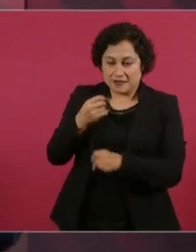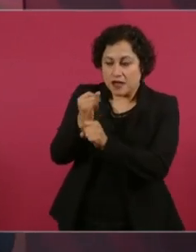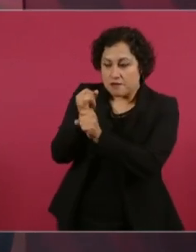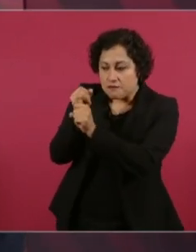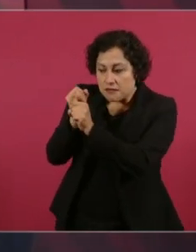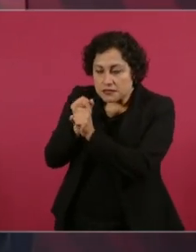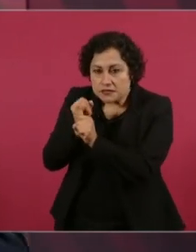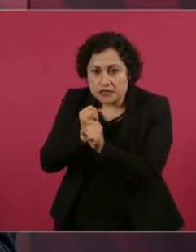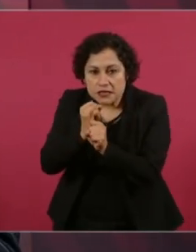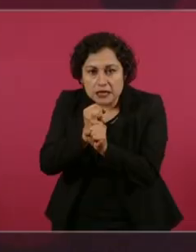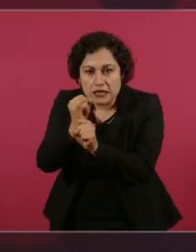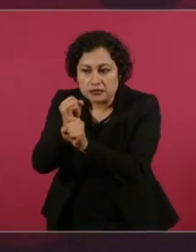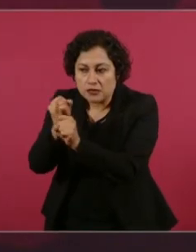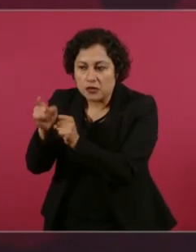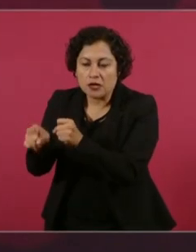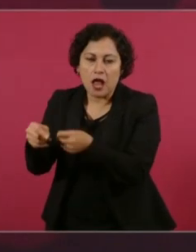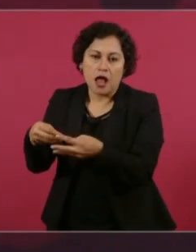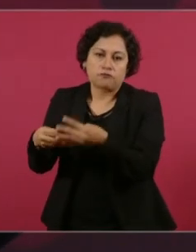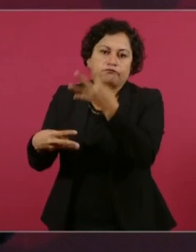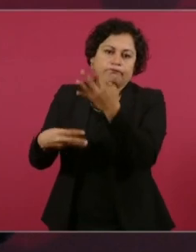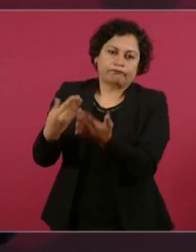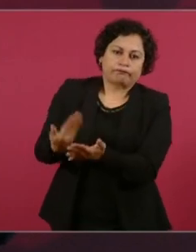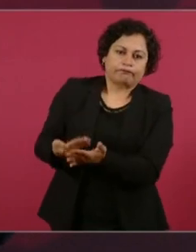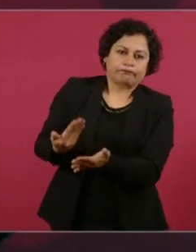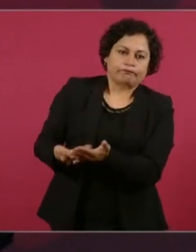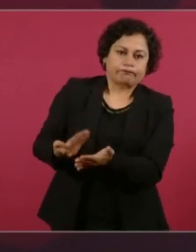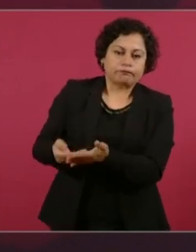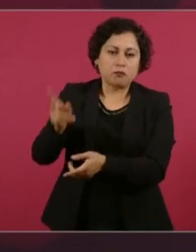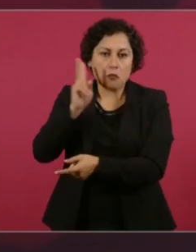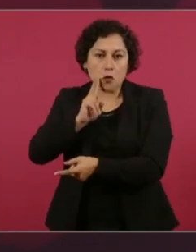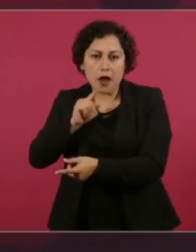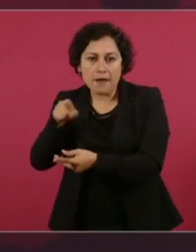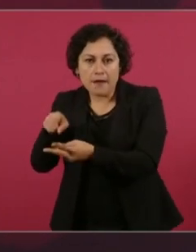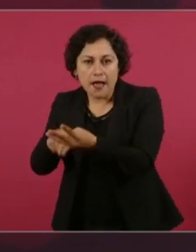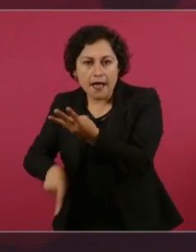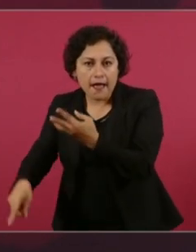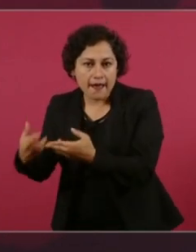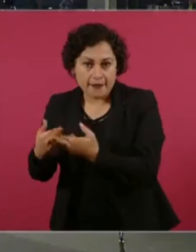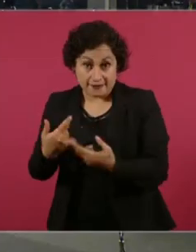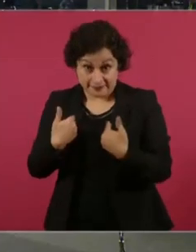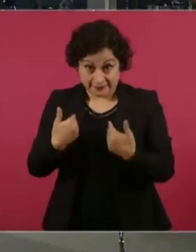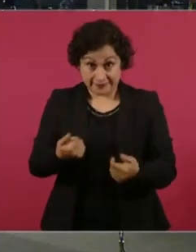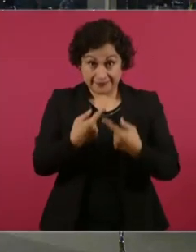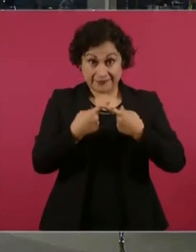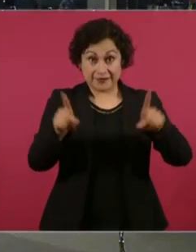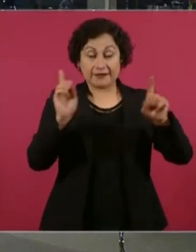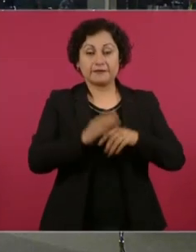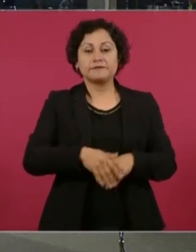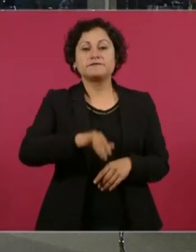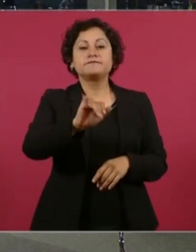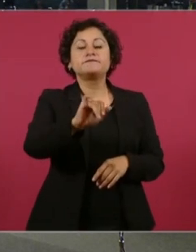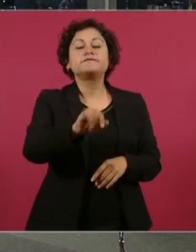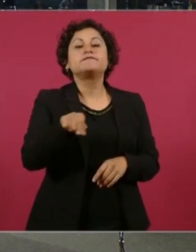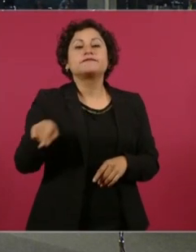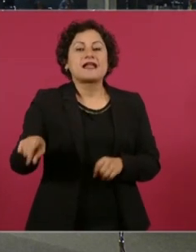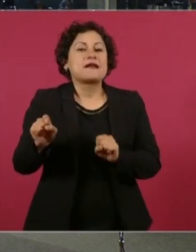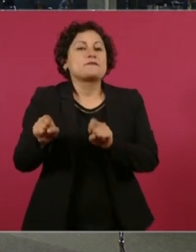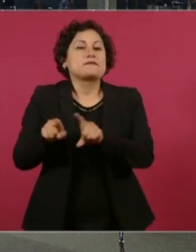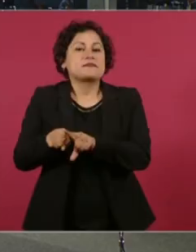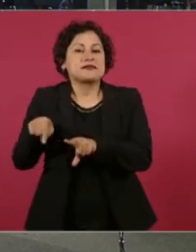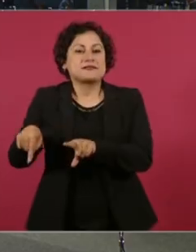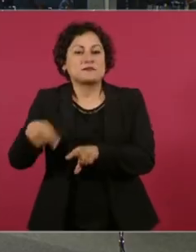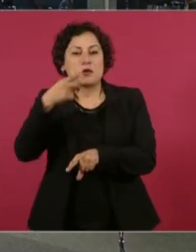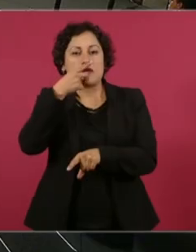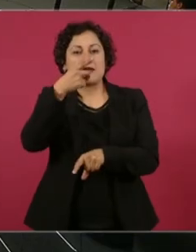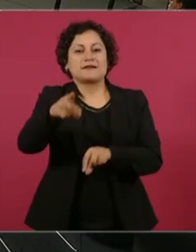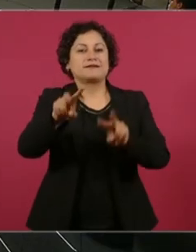Y tiene las pruebas. Esa es la diferencia. Incluso se señala el nado sincronizado, no solamente